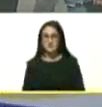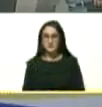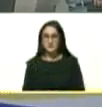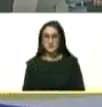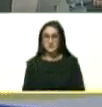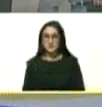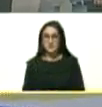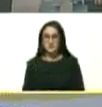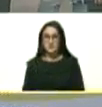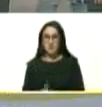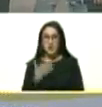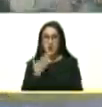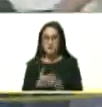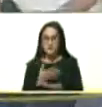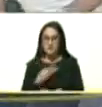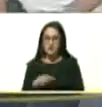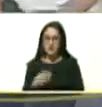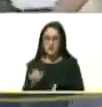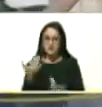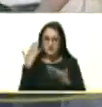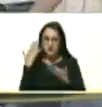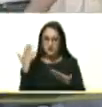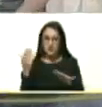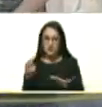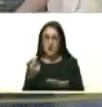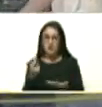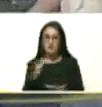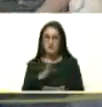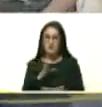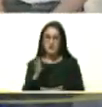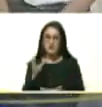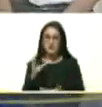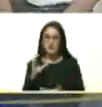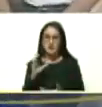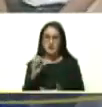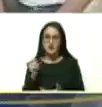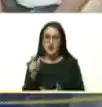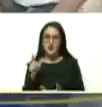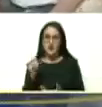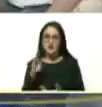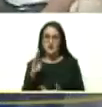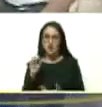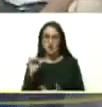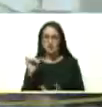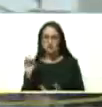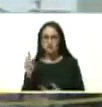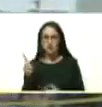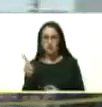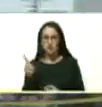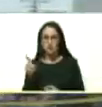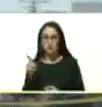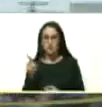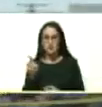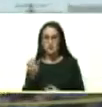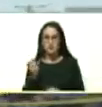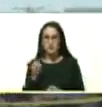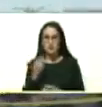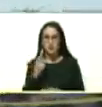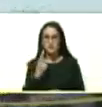Gracias, presidente. Bueno, les saludamos desde los arrozales de Calabozo, específicamente la parcela